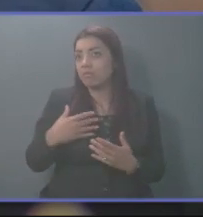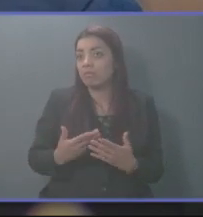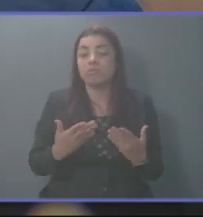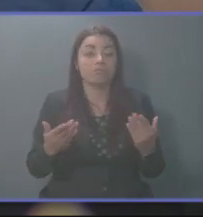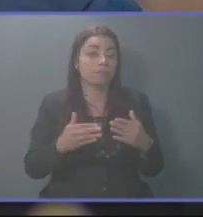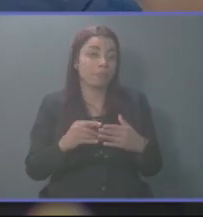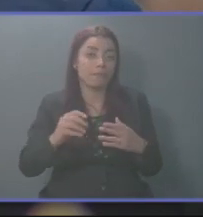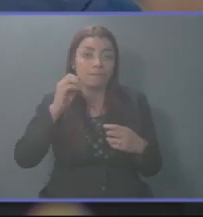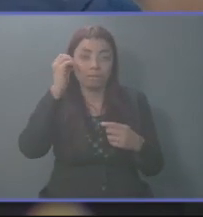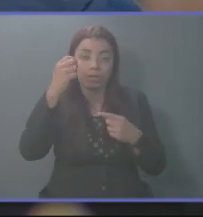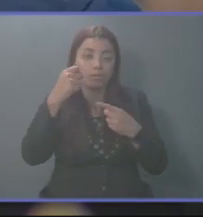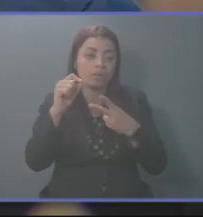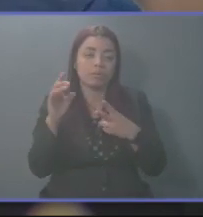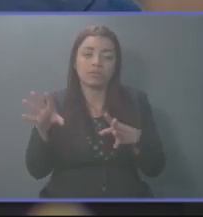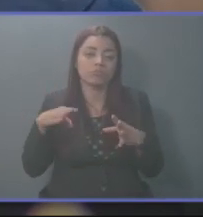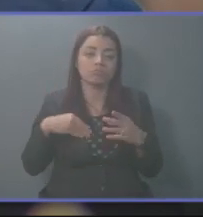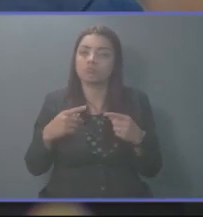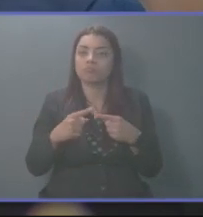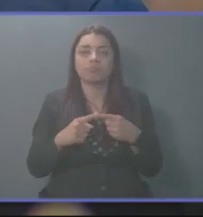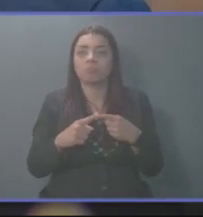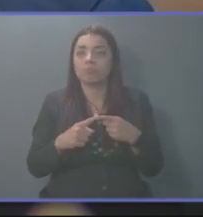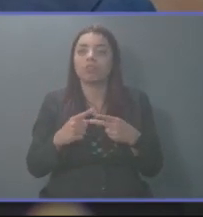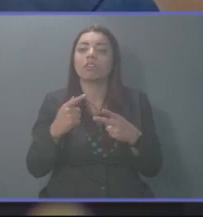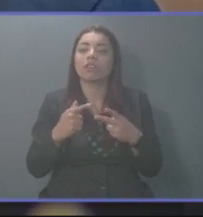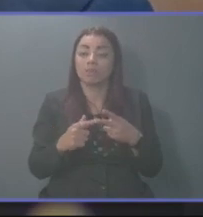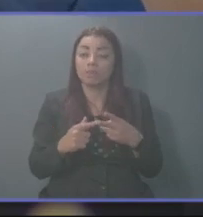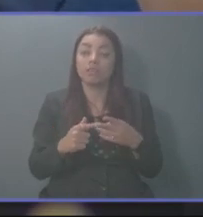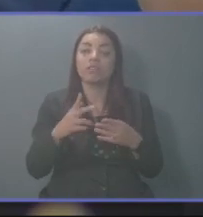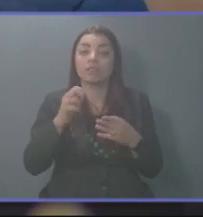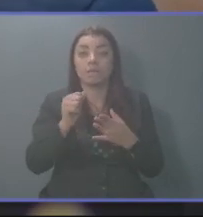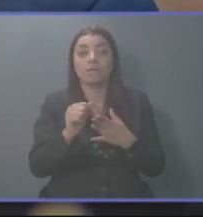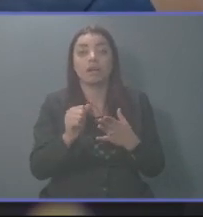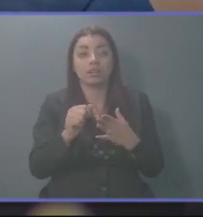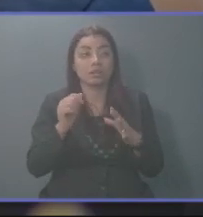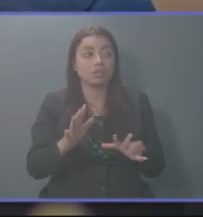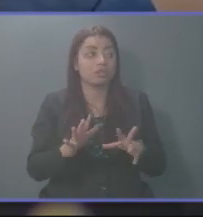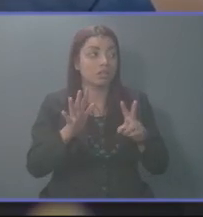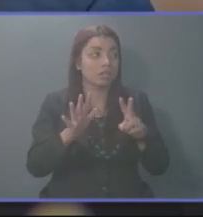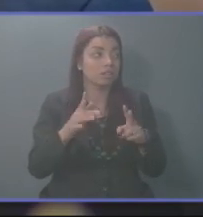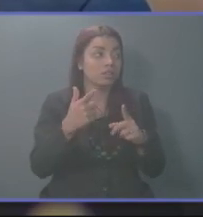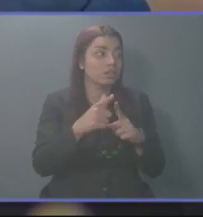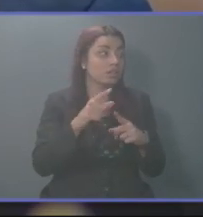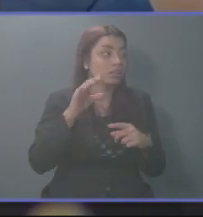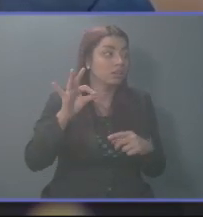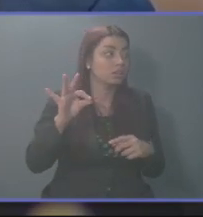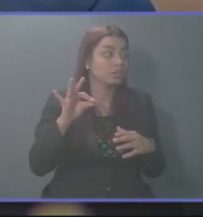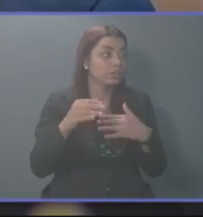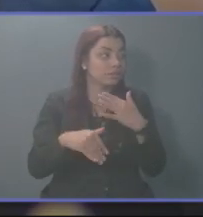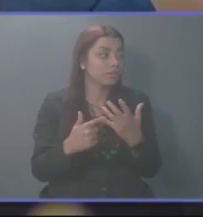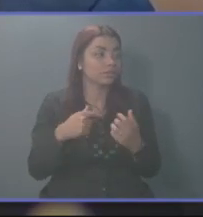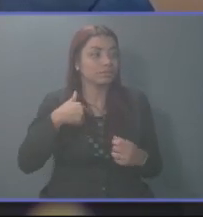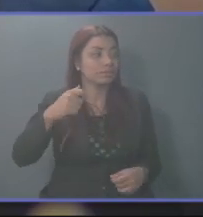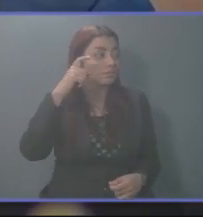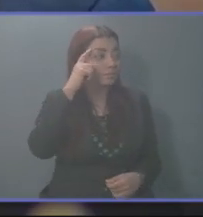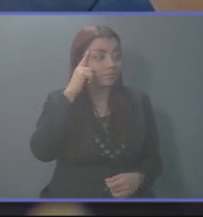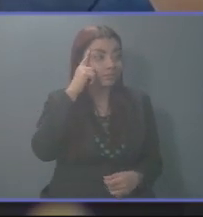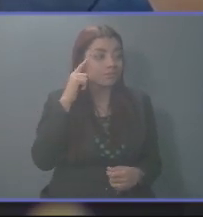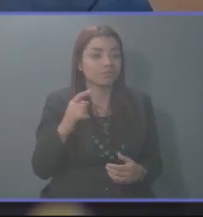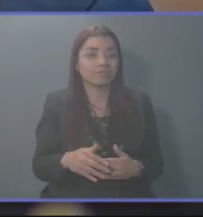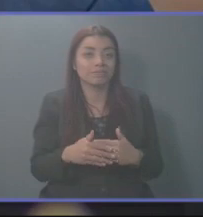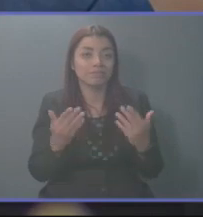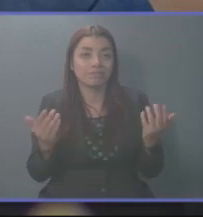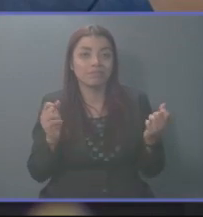dicha observación no es aceptada. En cuanto a la observación al artículo 17, literal F, se considera que no